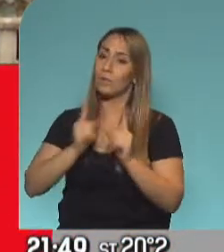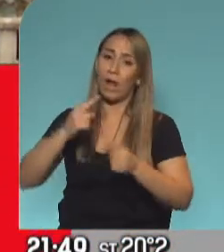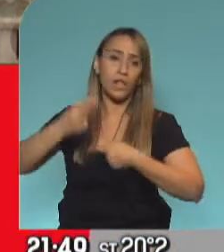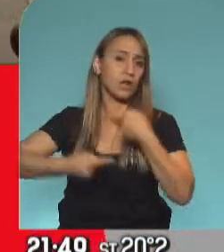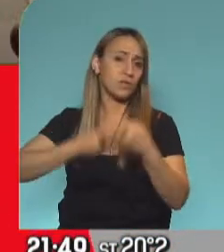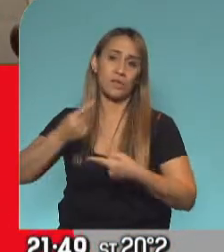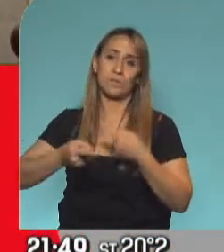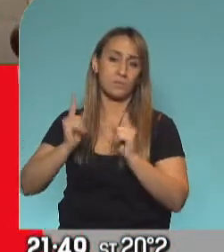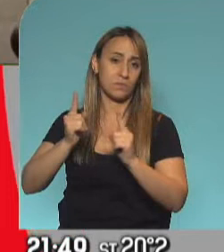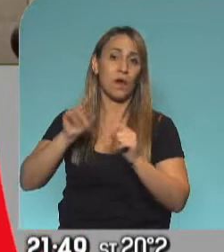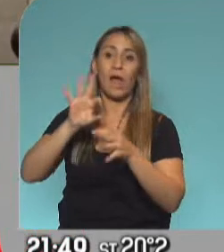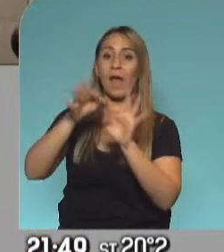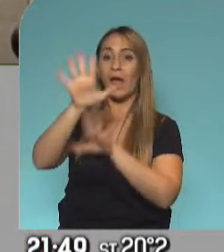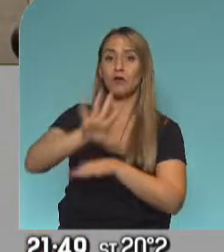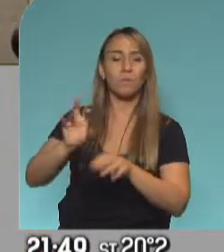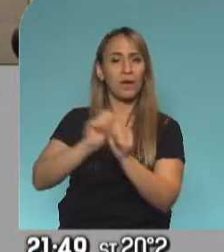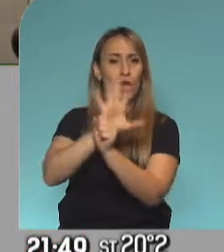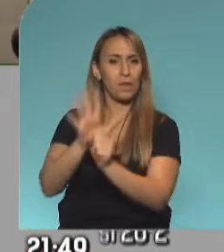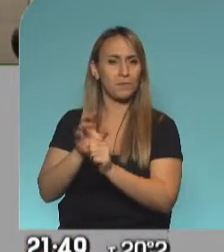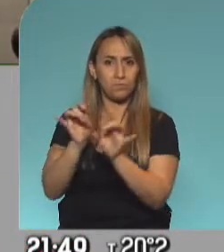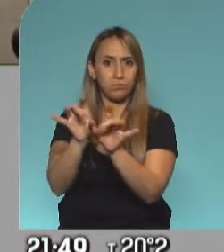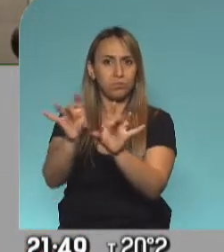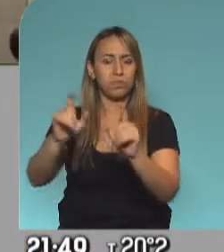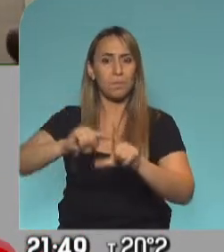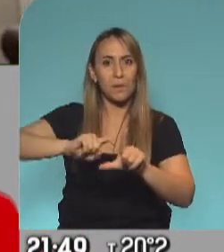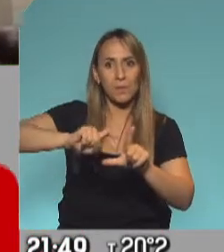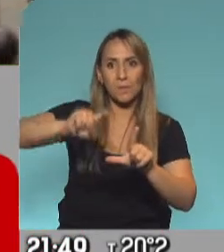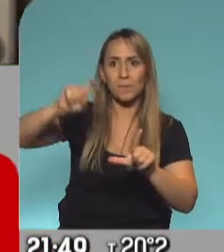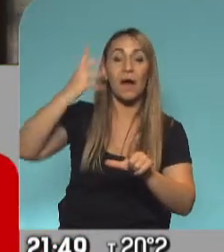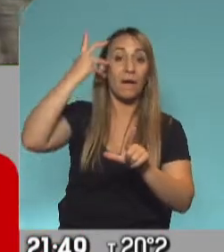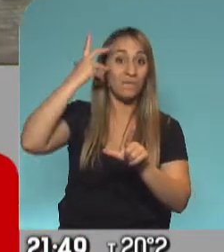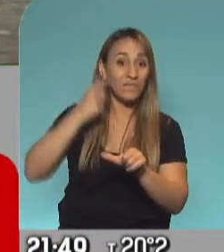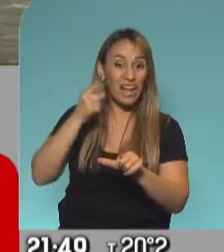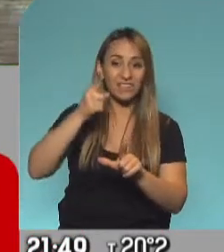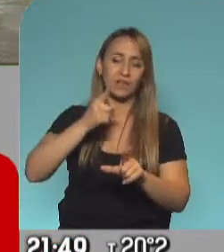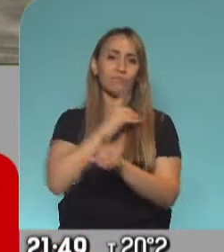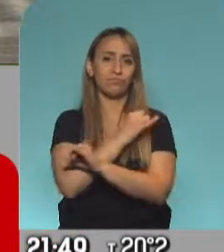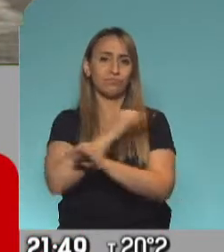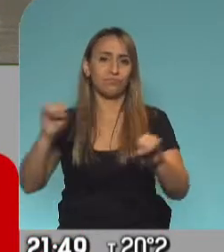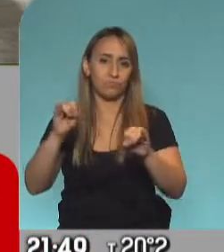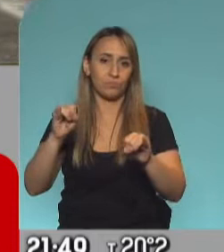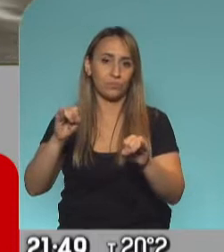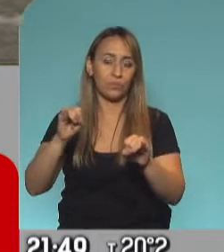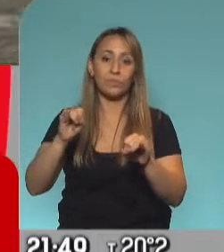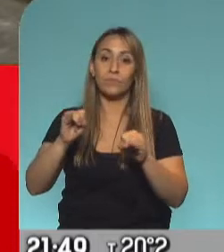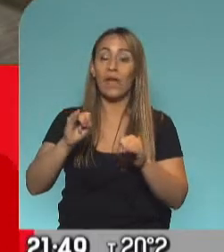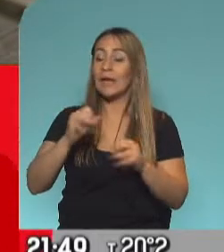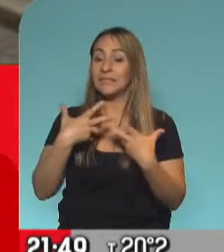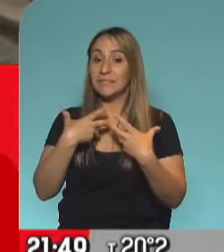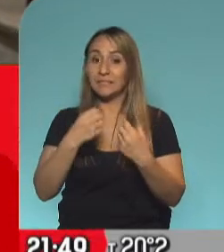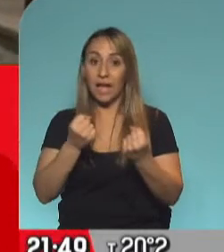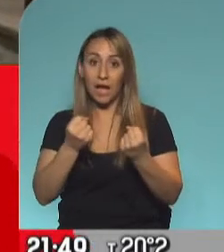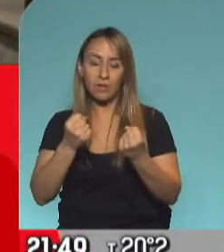allí en Europa los casos de coronavirus aumentando. Francia declaró hoy la crisis sanitaria por